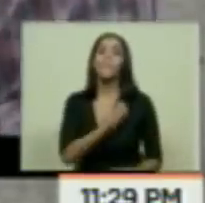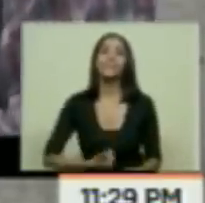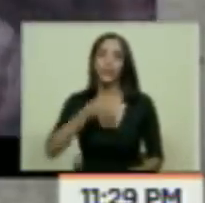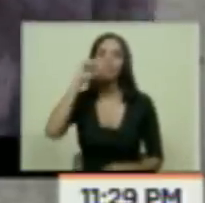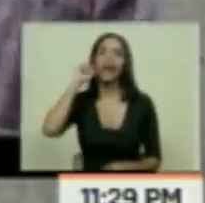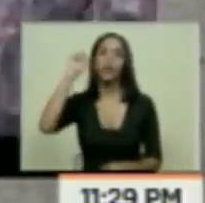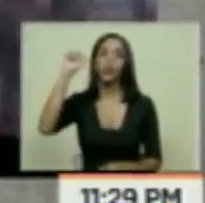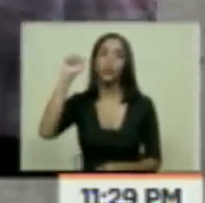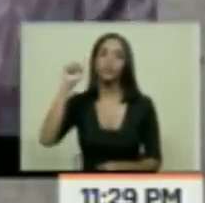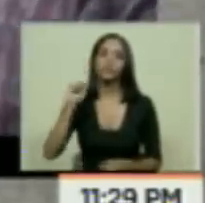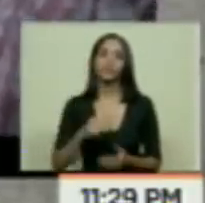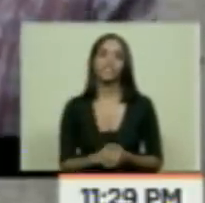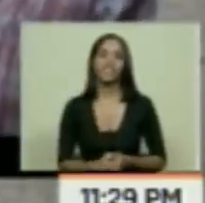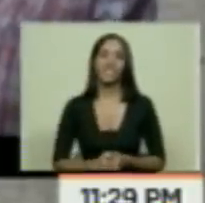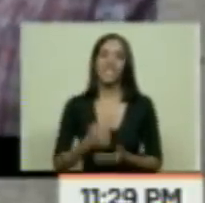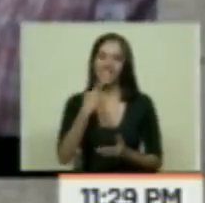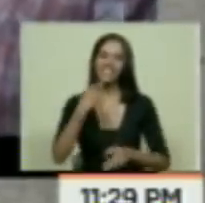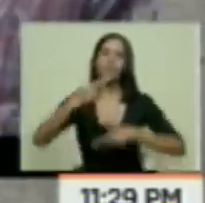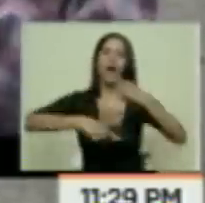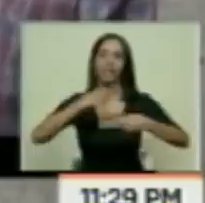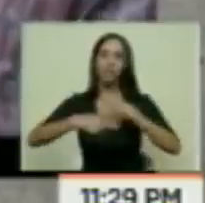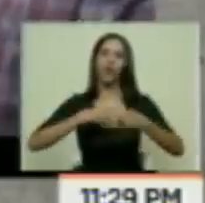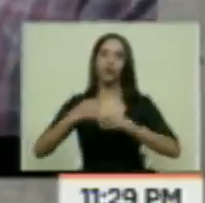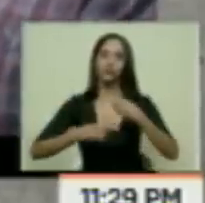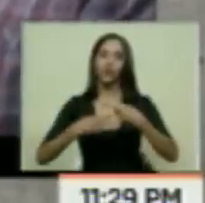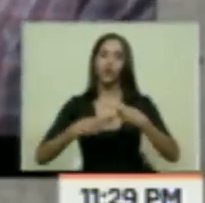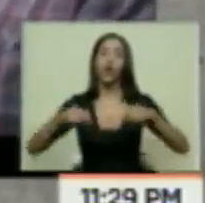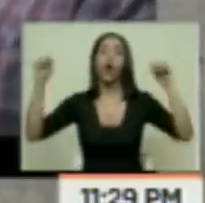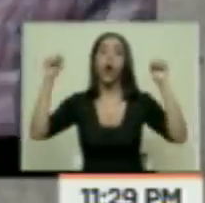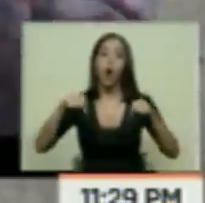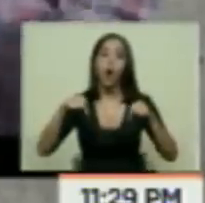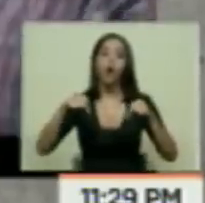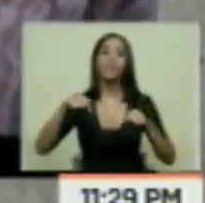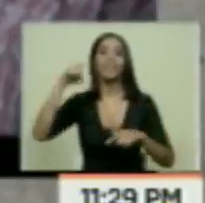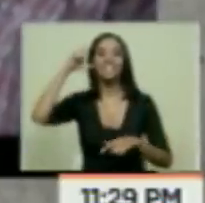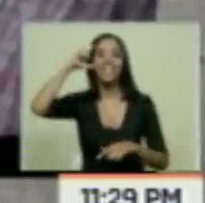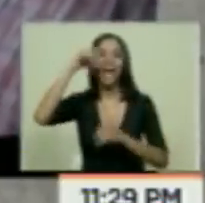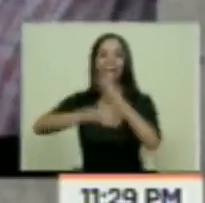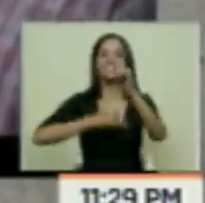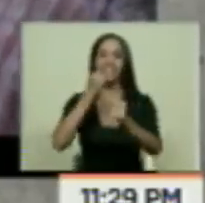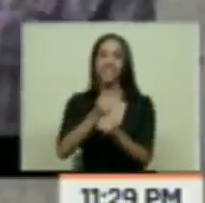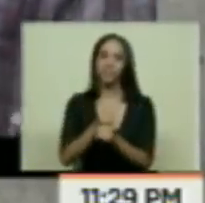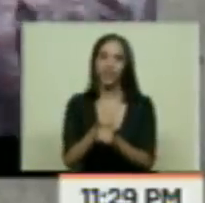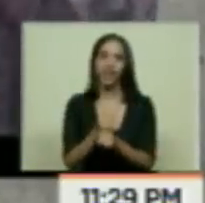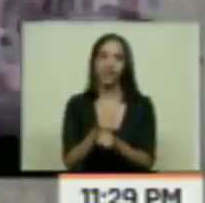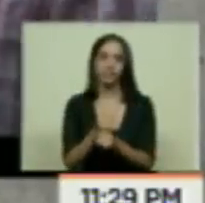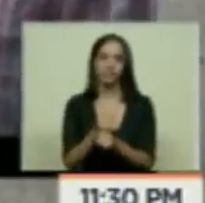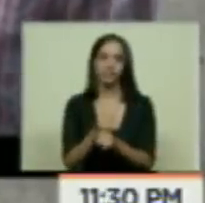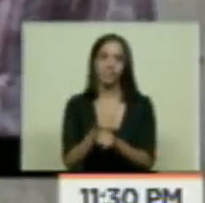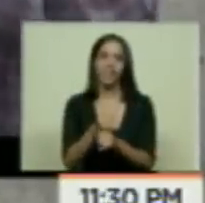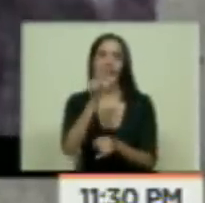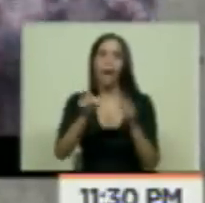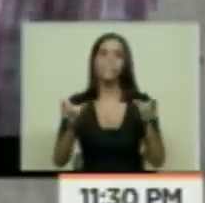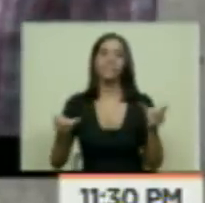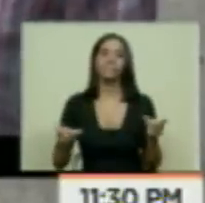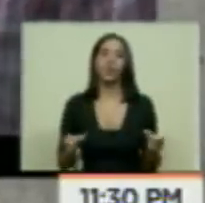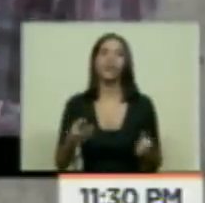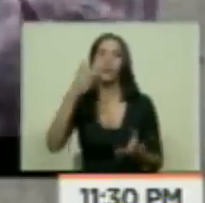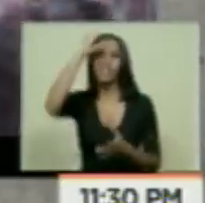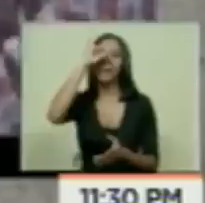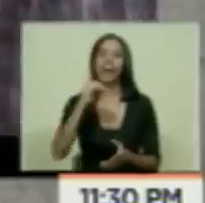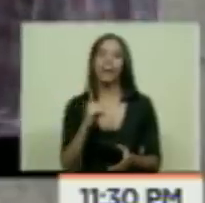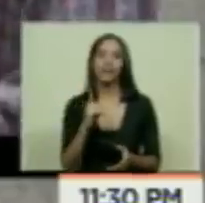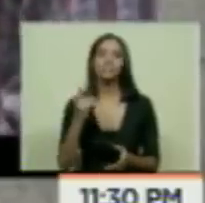Nicolás Maduro. Decimos en revolución, hoy el Día Internacional de las Personas con